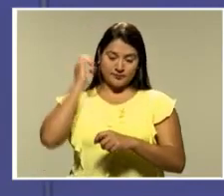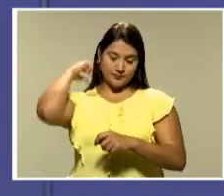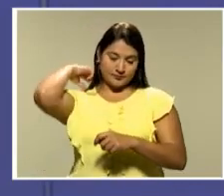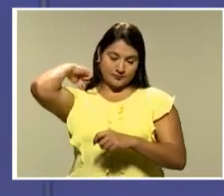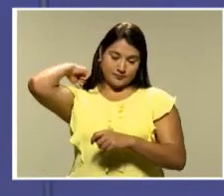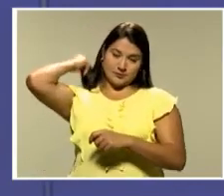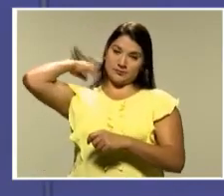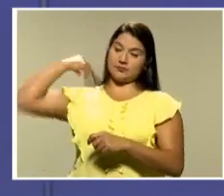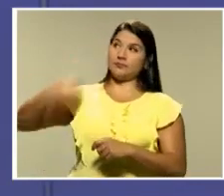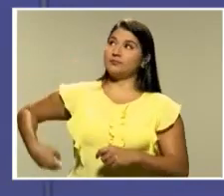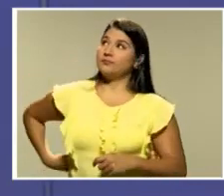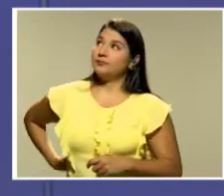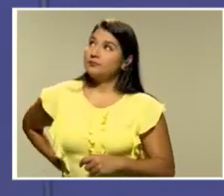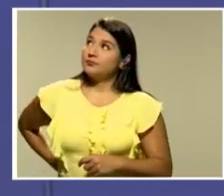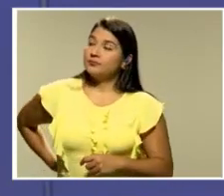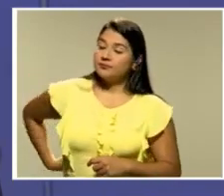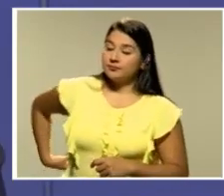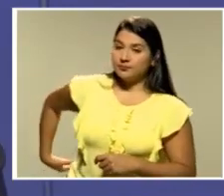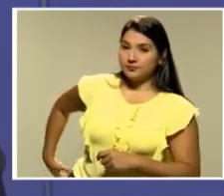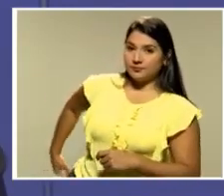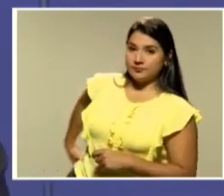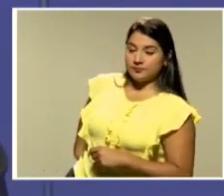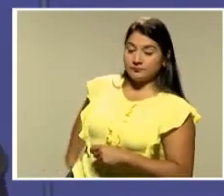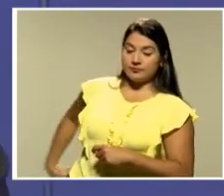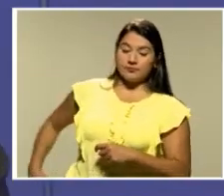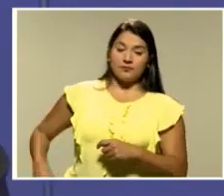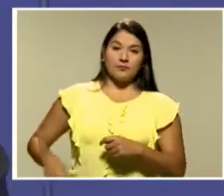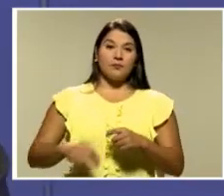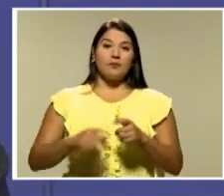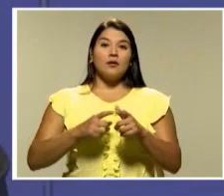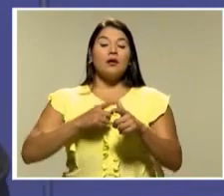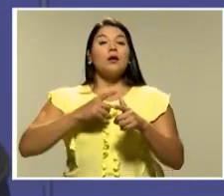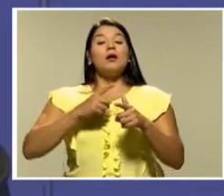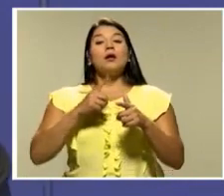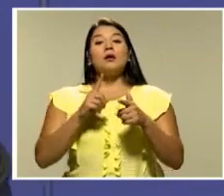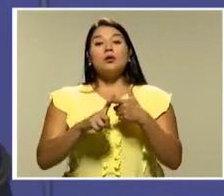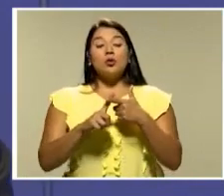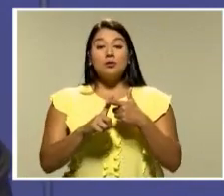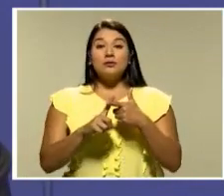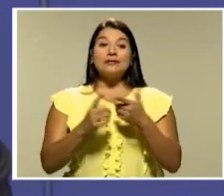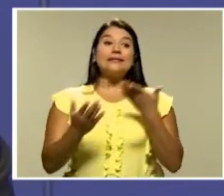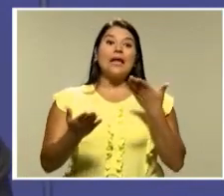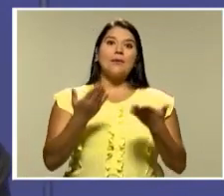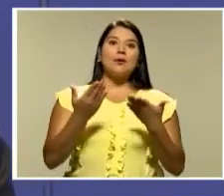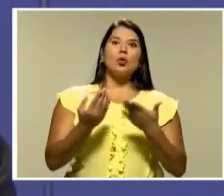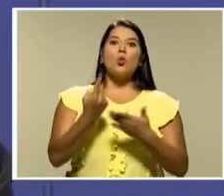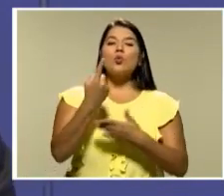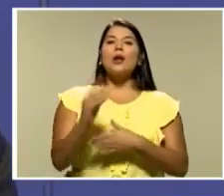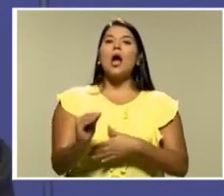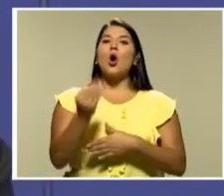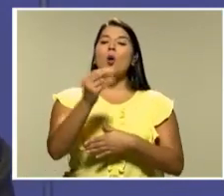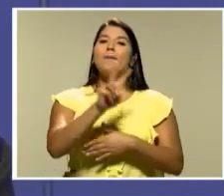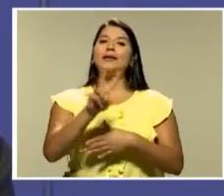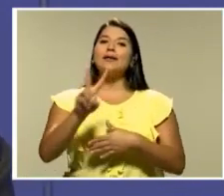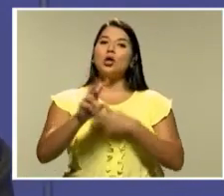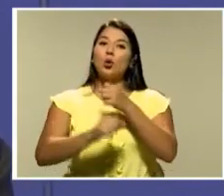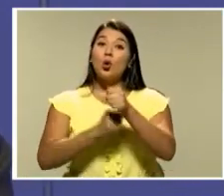resultado extremadamente largo, porque podía ser una muchacha de 22 años entrando apenas